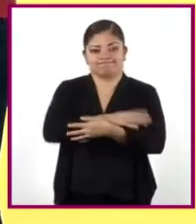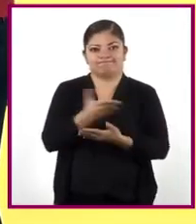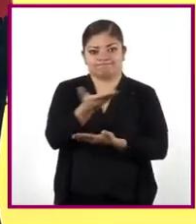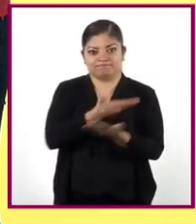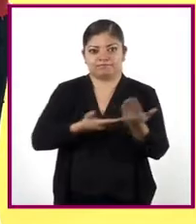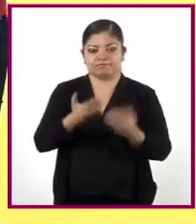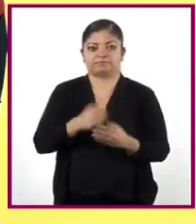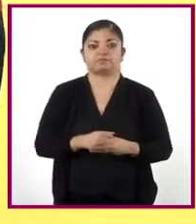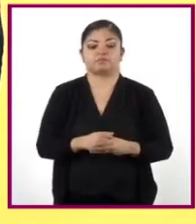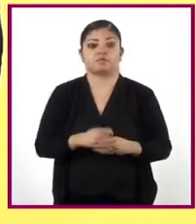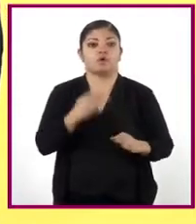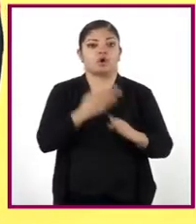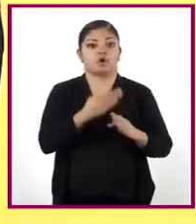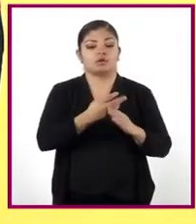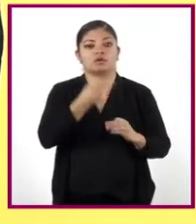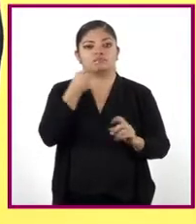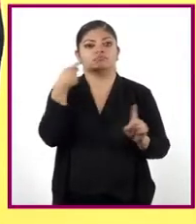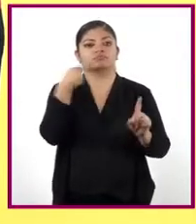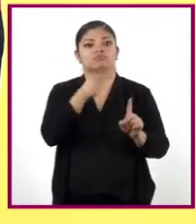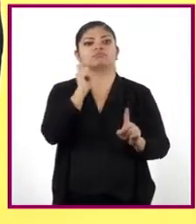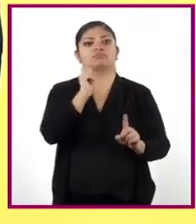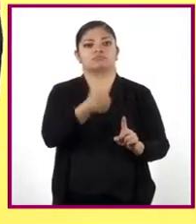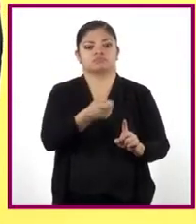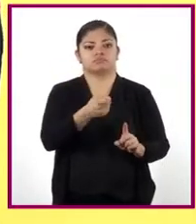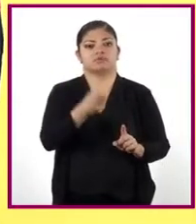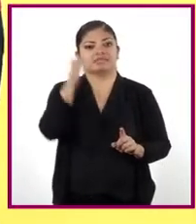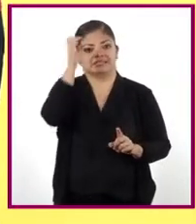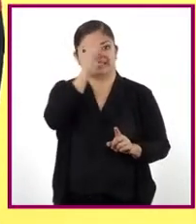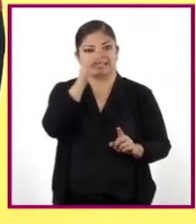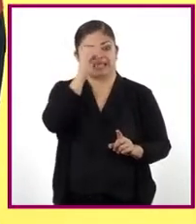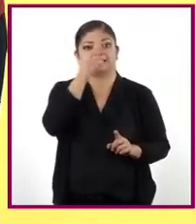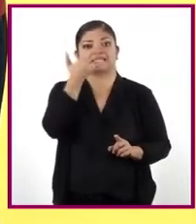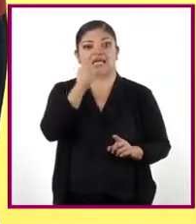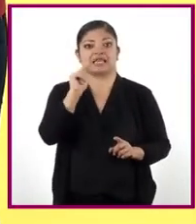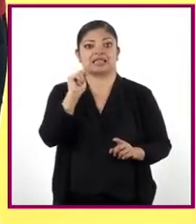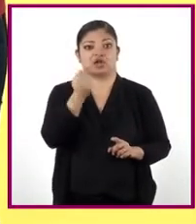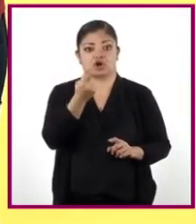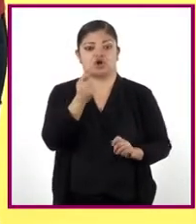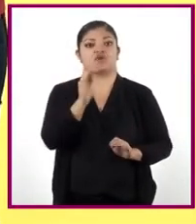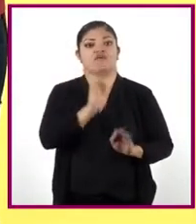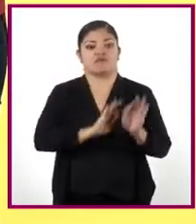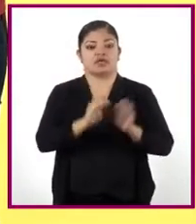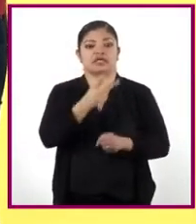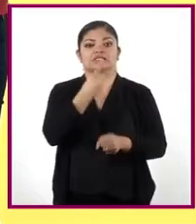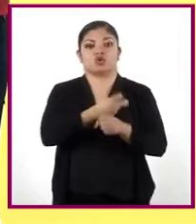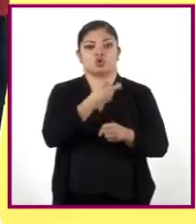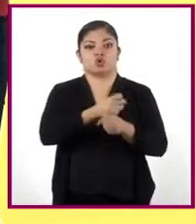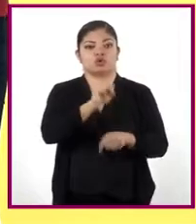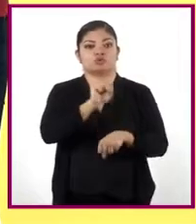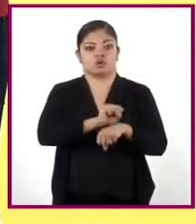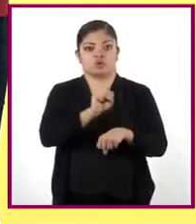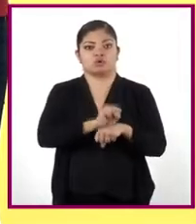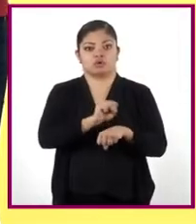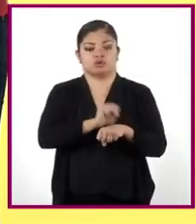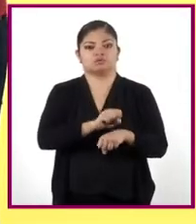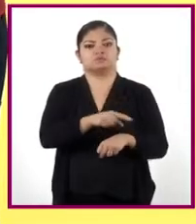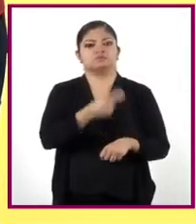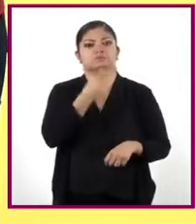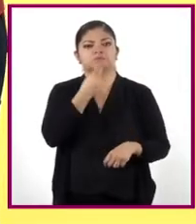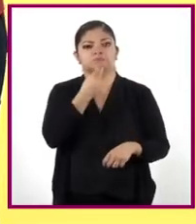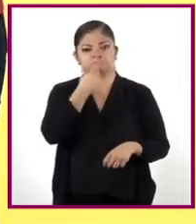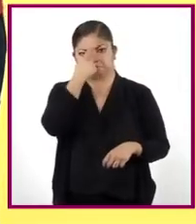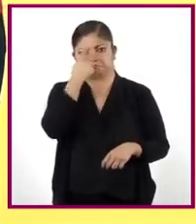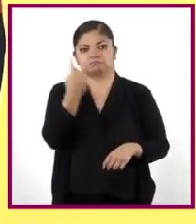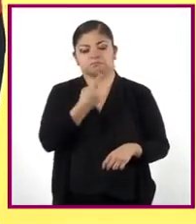se enfoca en la asignatura de Ciencias y Tecnología Física, de segundo grado de secundaria, y tiene el propósito de